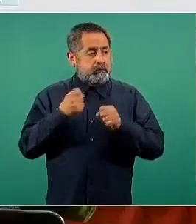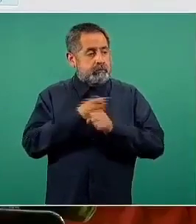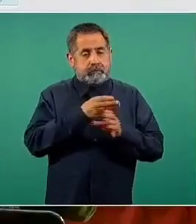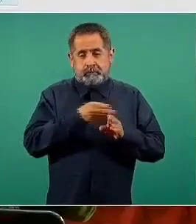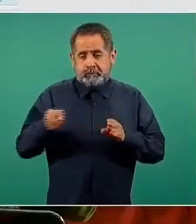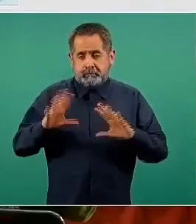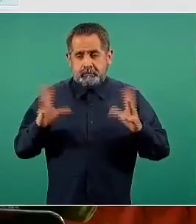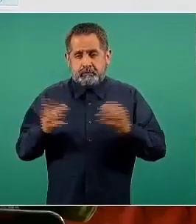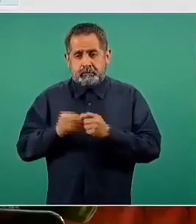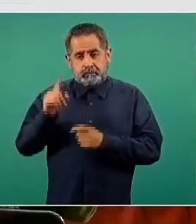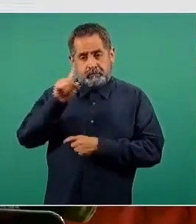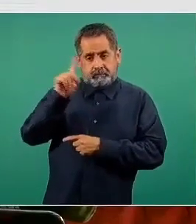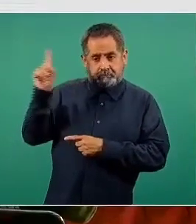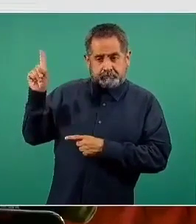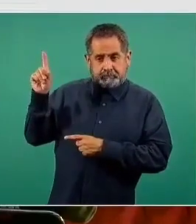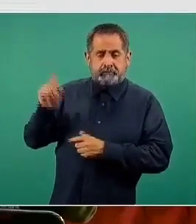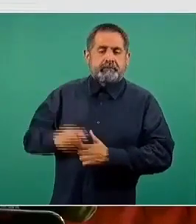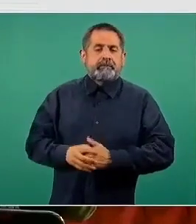La siguiente.